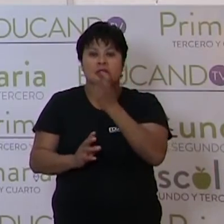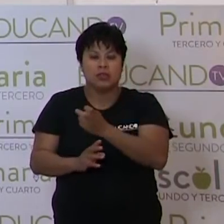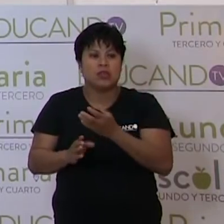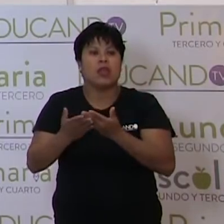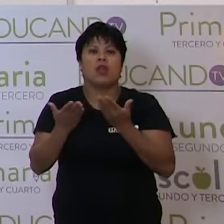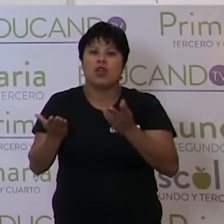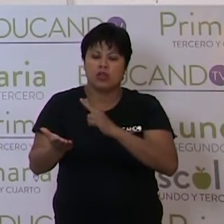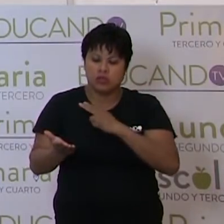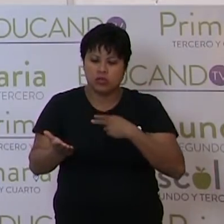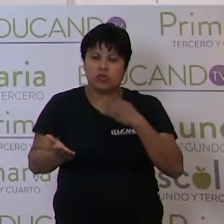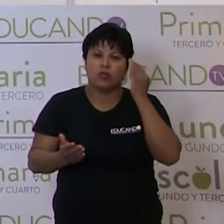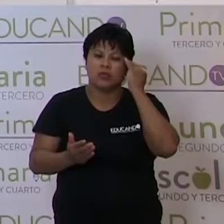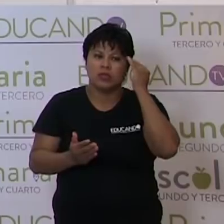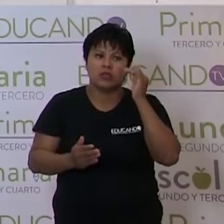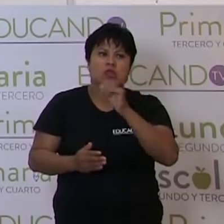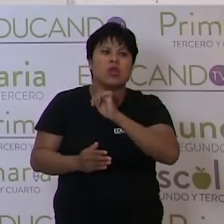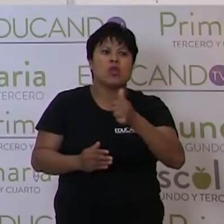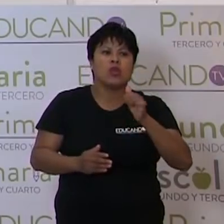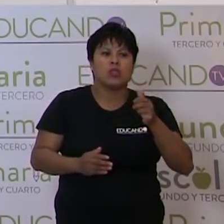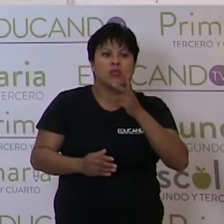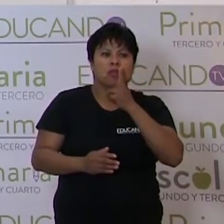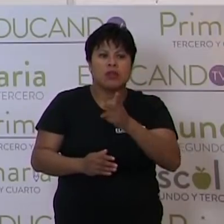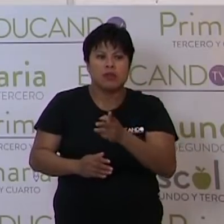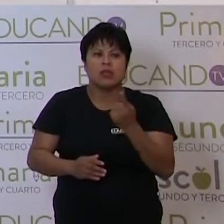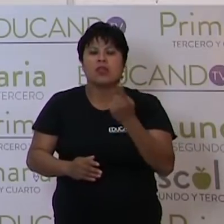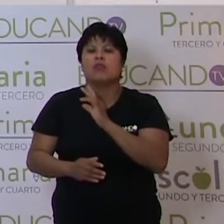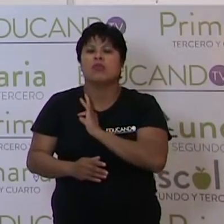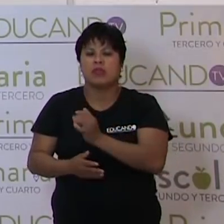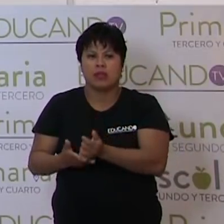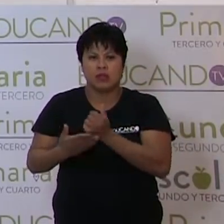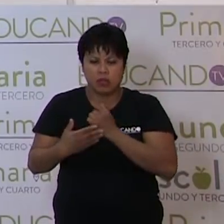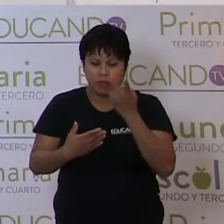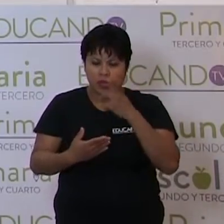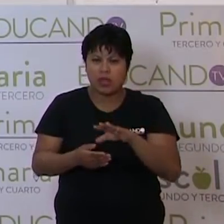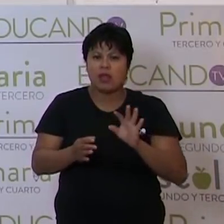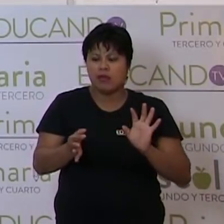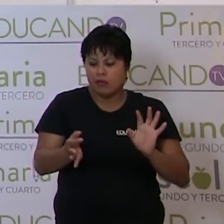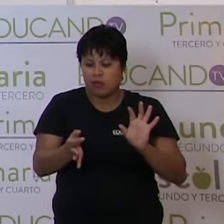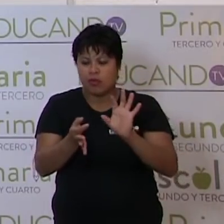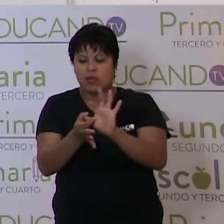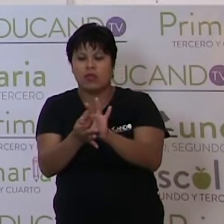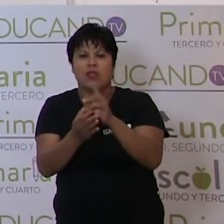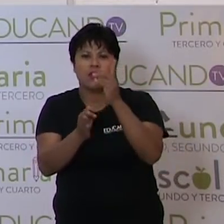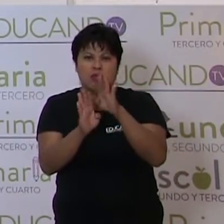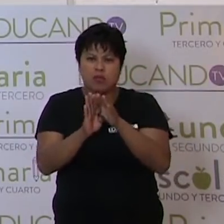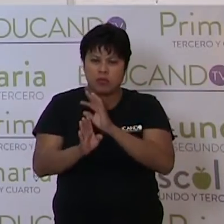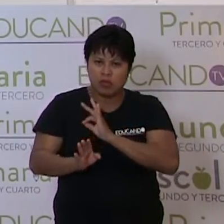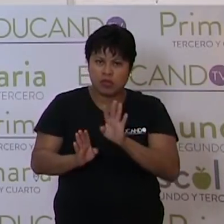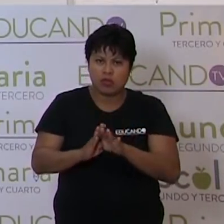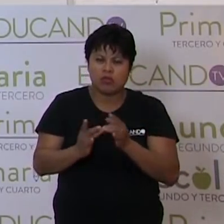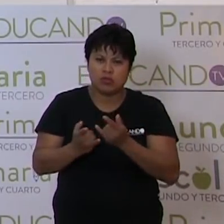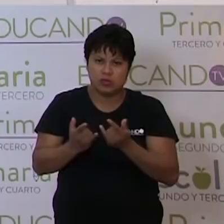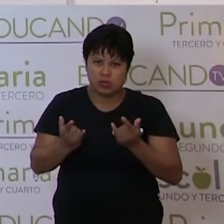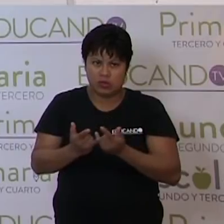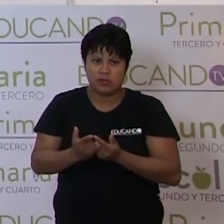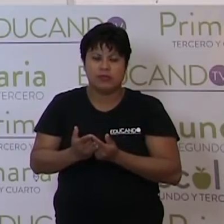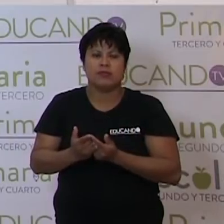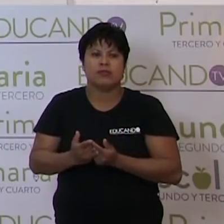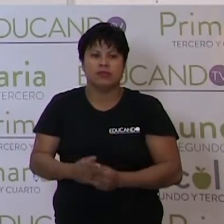a conocer otras palabras que nos ayudan a hilar, a conectar causas con